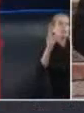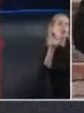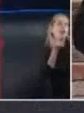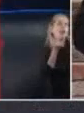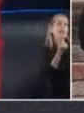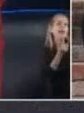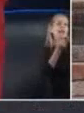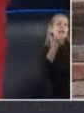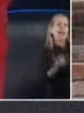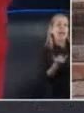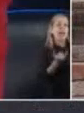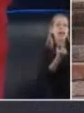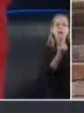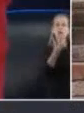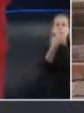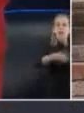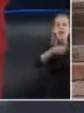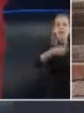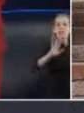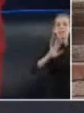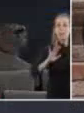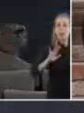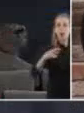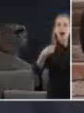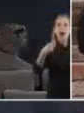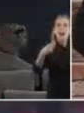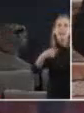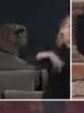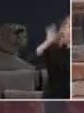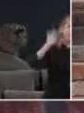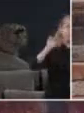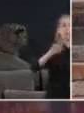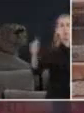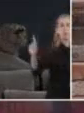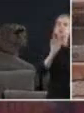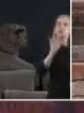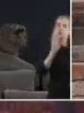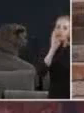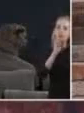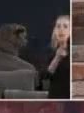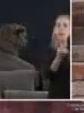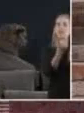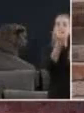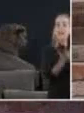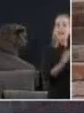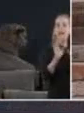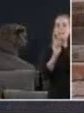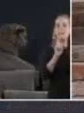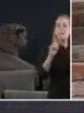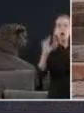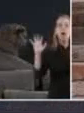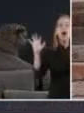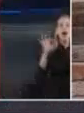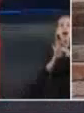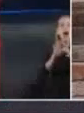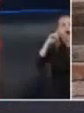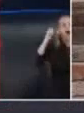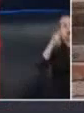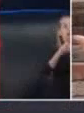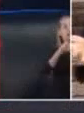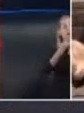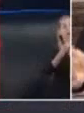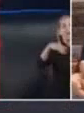cinco del palo digamos no había mucho más fue un fracaso para mansur lo que logró hoy dice que le van a sentar con tres vasos se ha